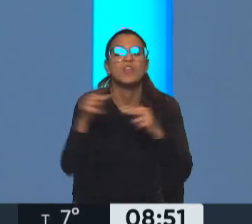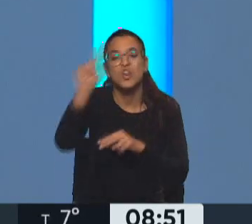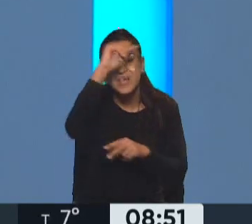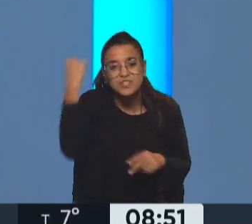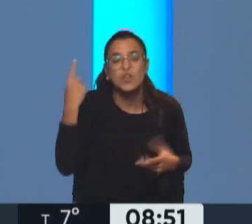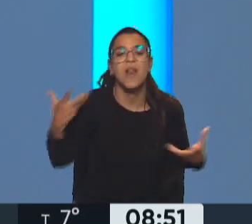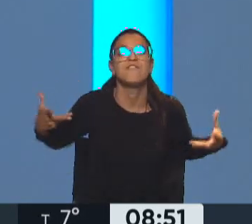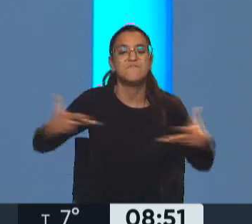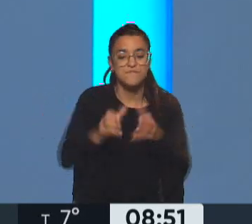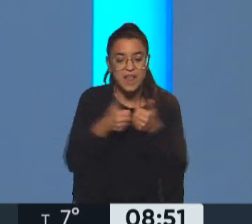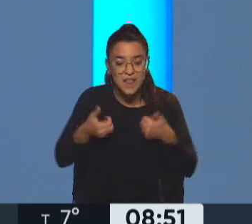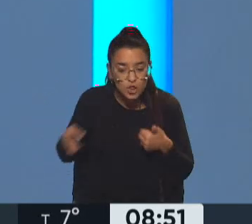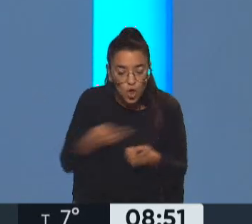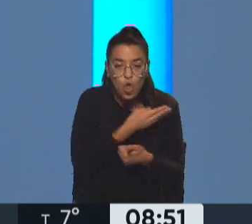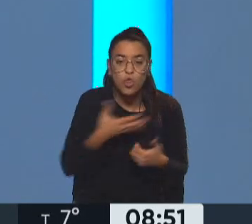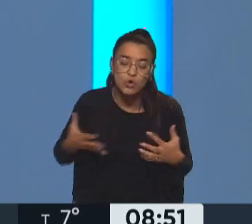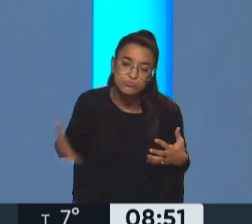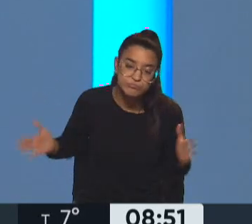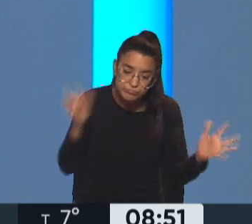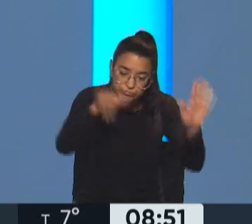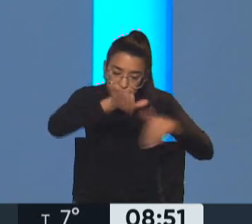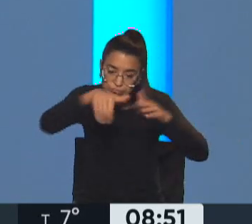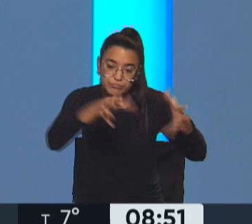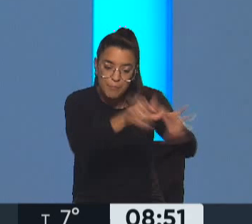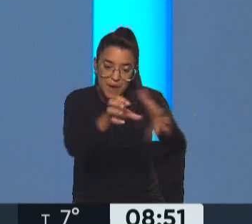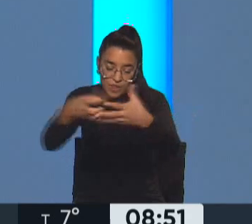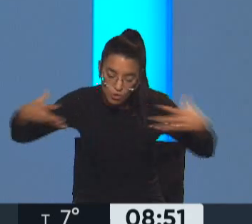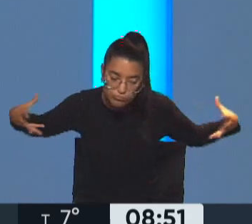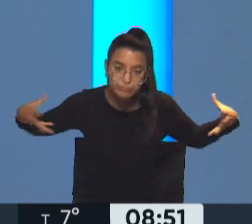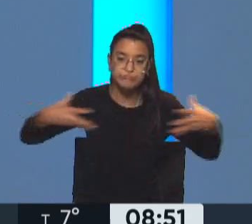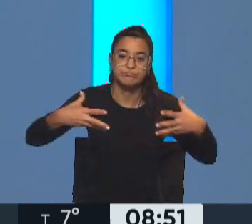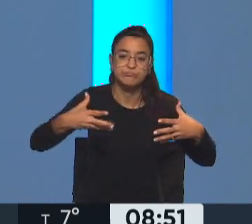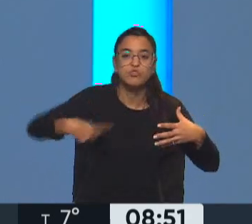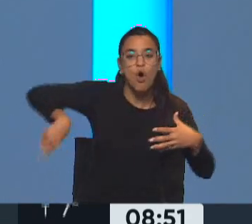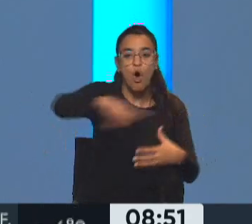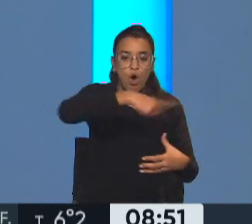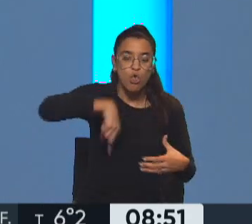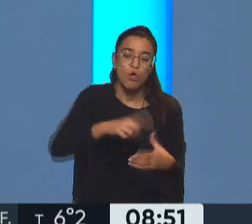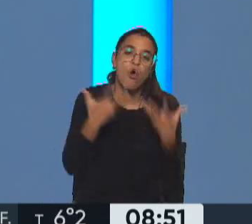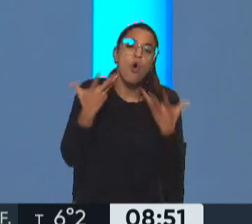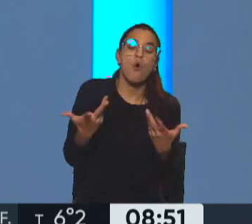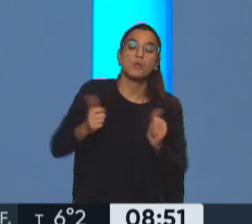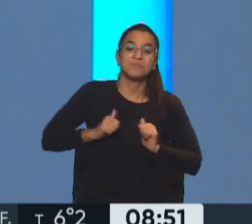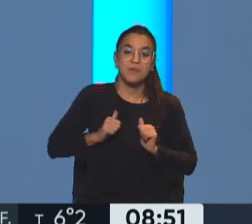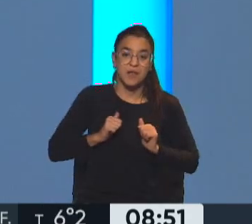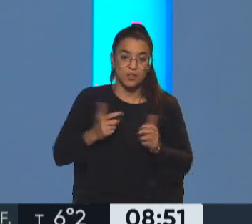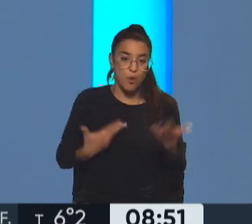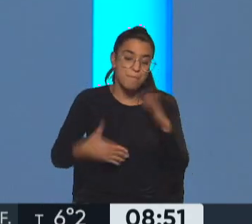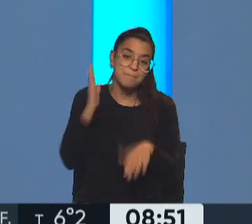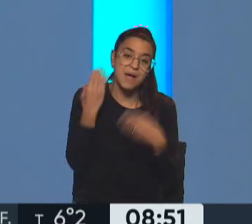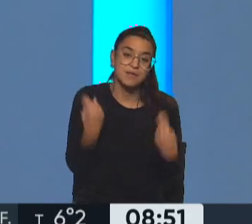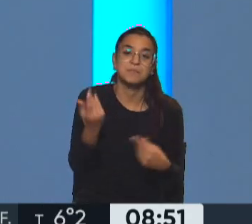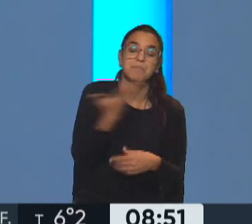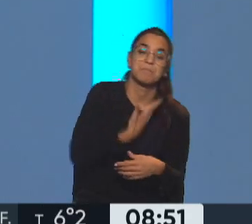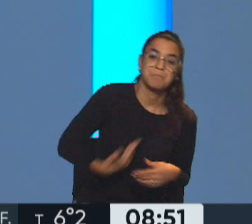de todos que reúna a todos los partidos que integran la coalición oficialista y obviamente con la espectativa de máxima que esté en el